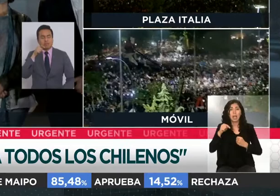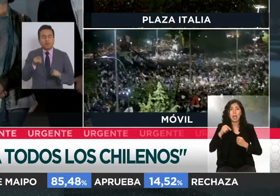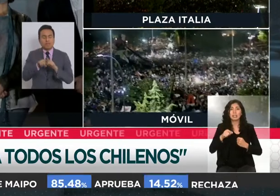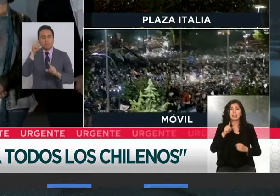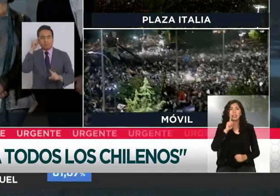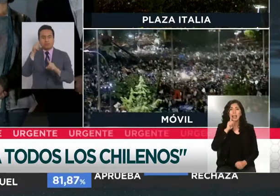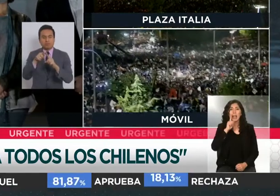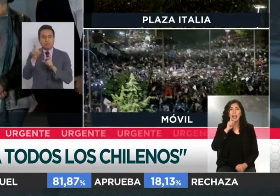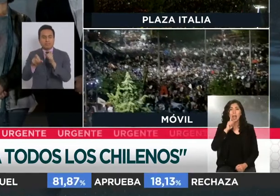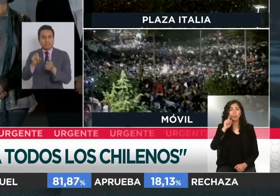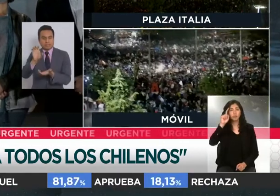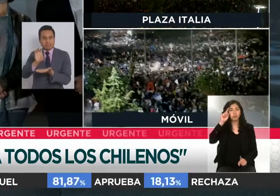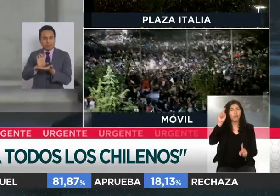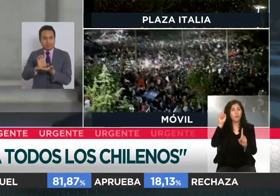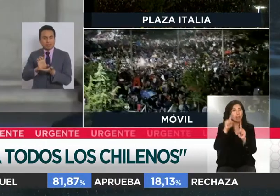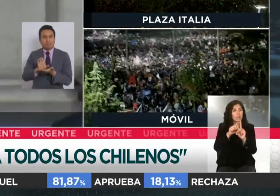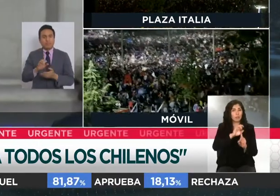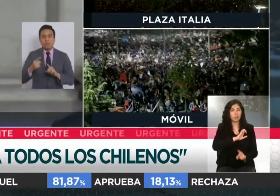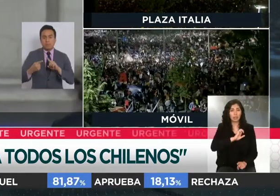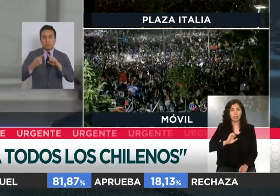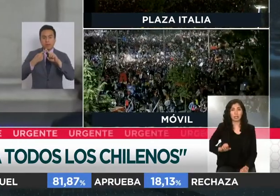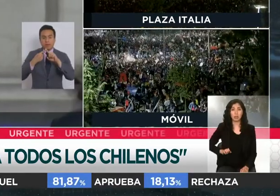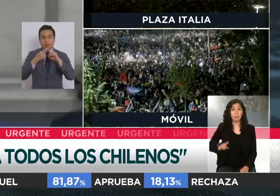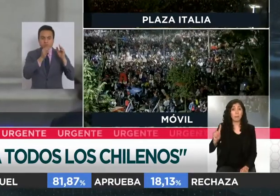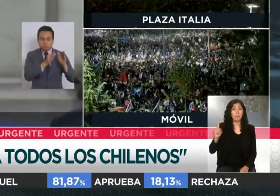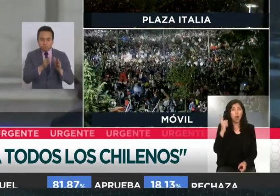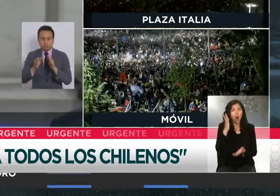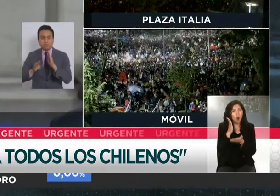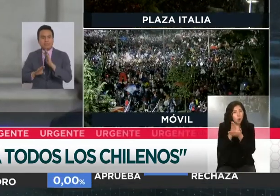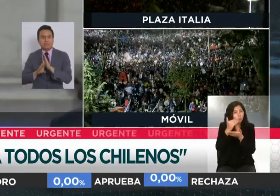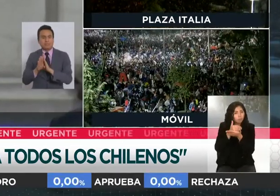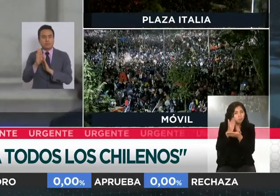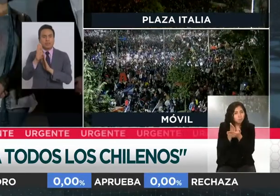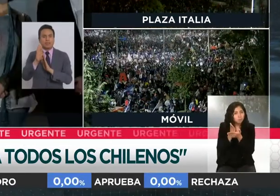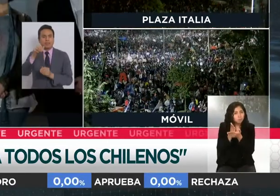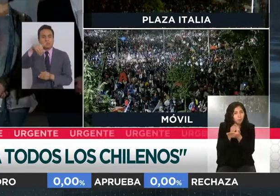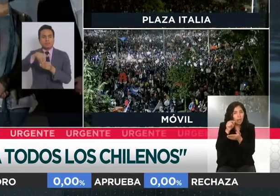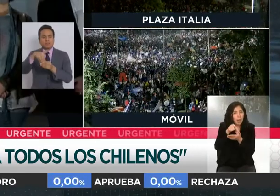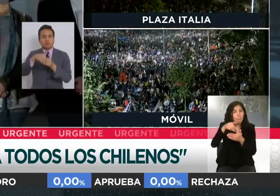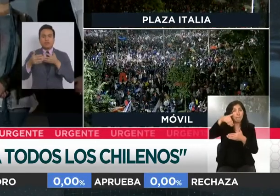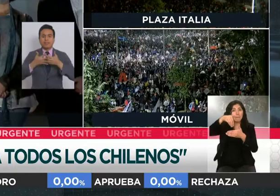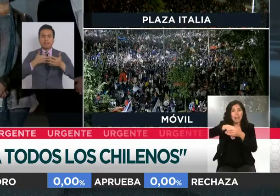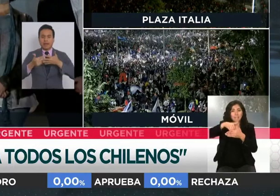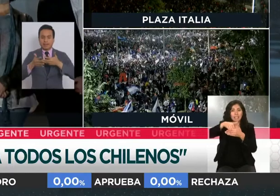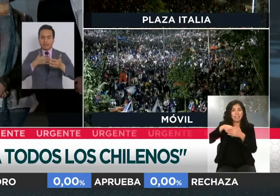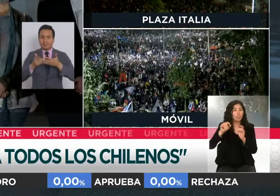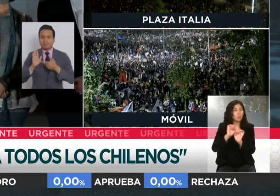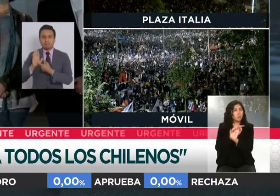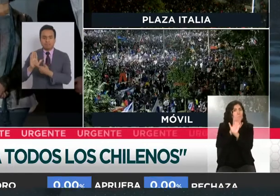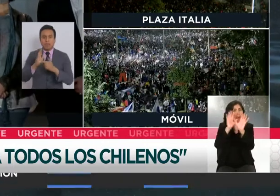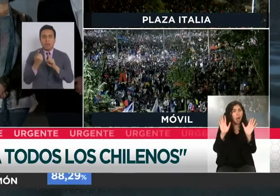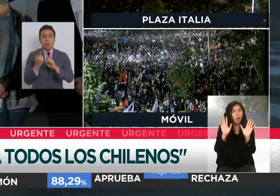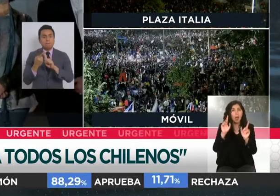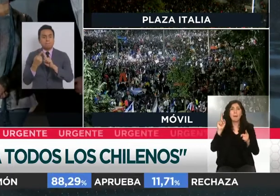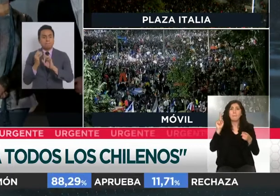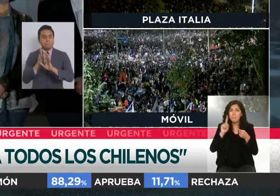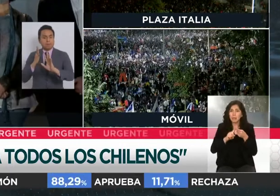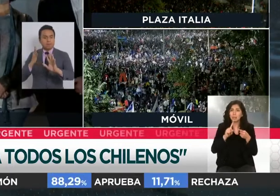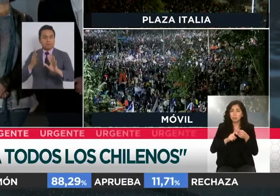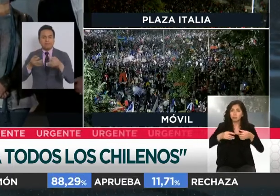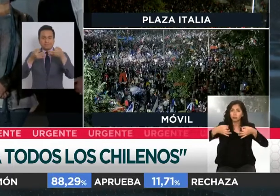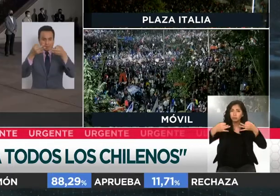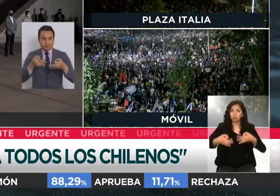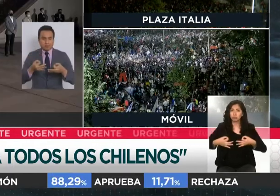misión de Estado. Primero, organizar y desarrollar un plebiscito transparente, participativo y